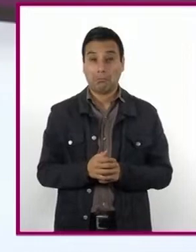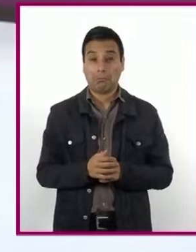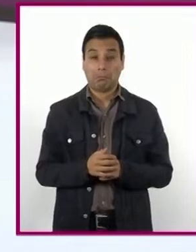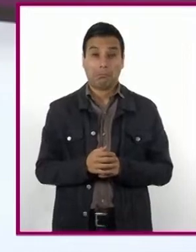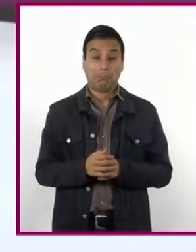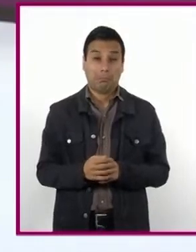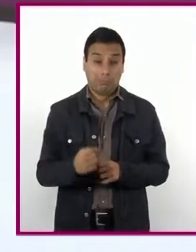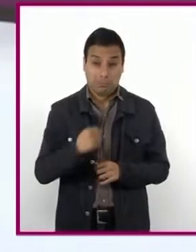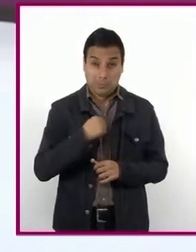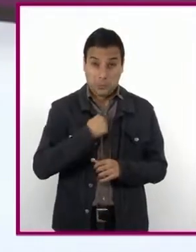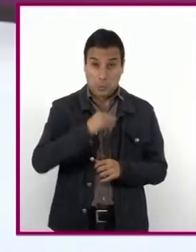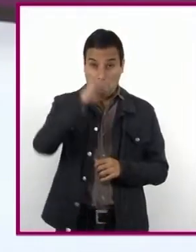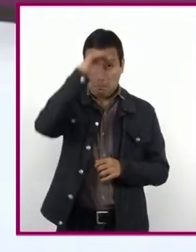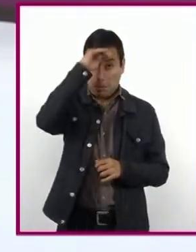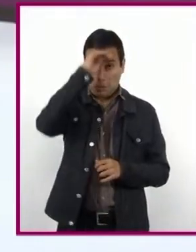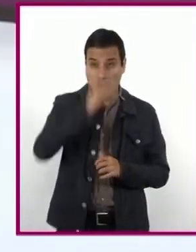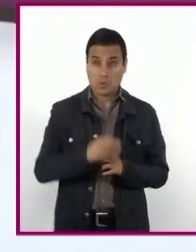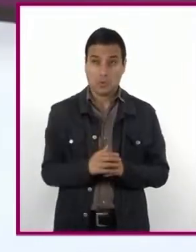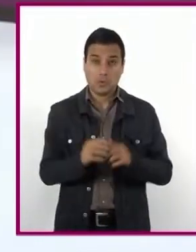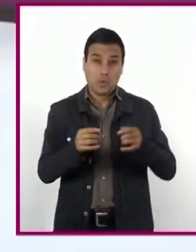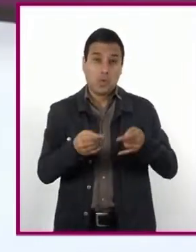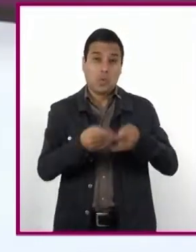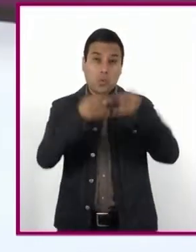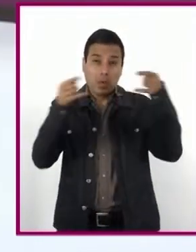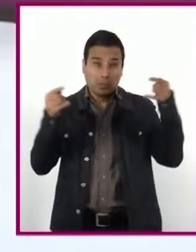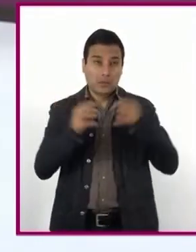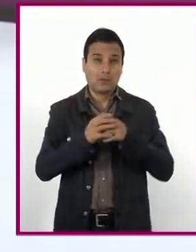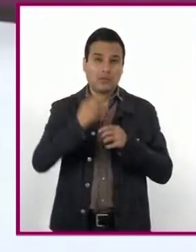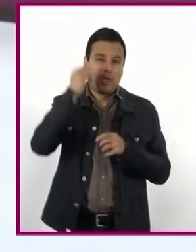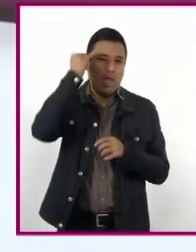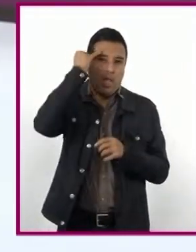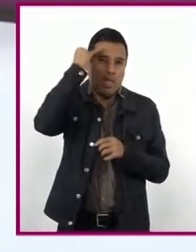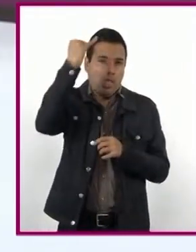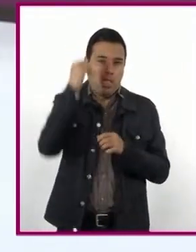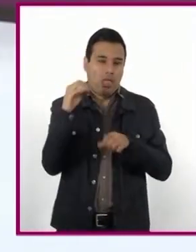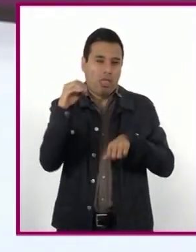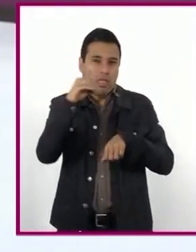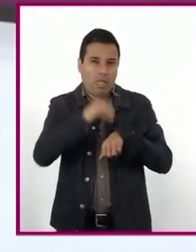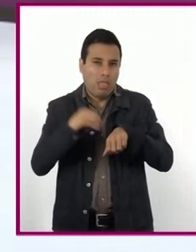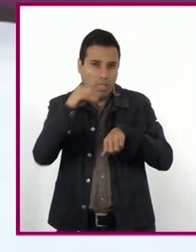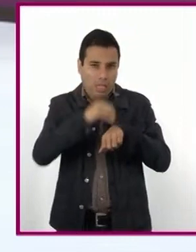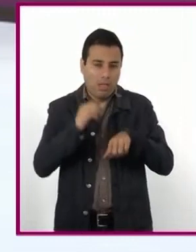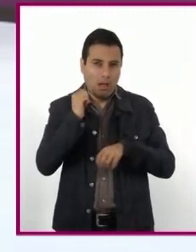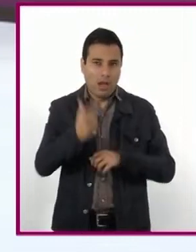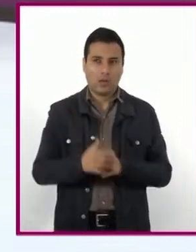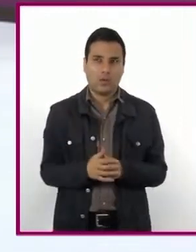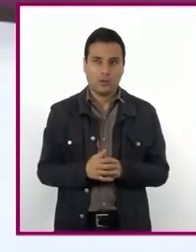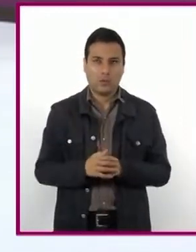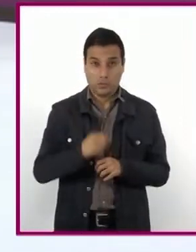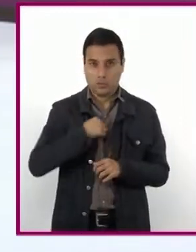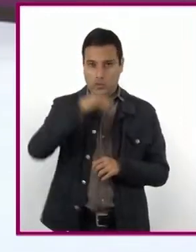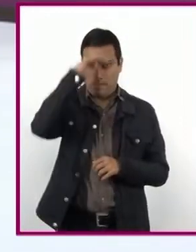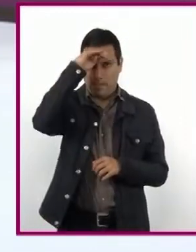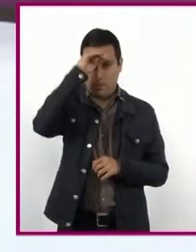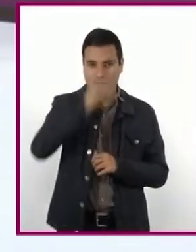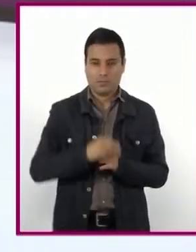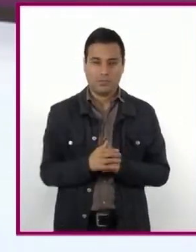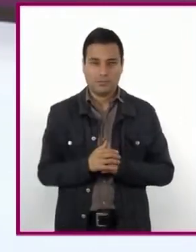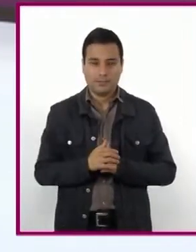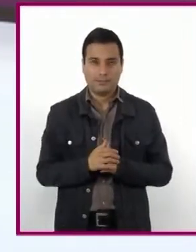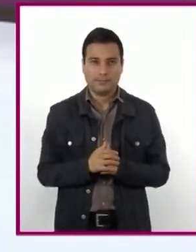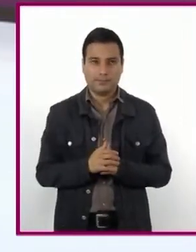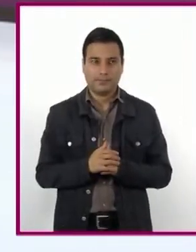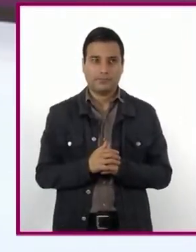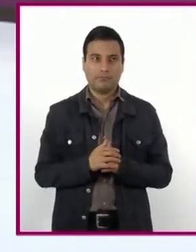entrada, me imagino que se trata de un cuento de ciencia ficción o de fantasía, por la fecha que menciona en el título,